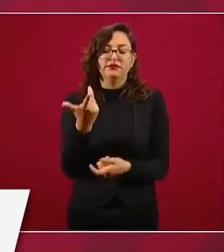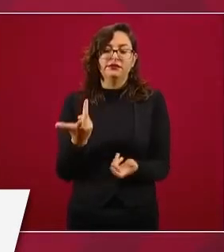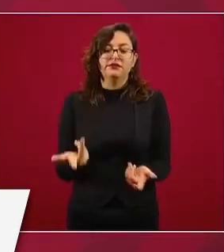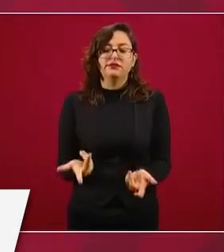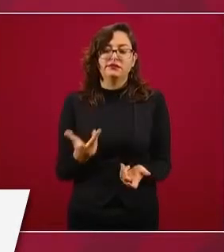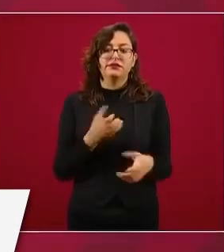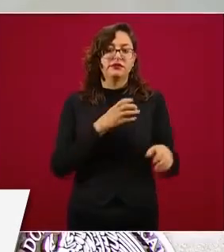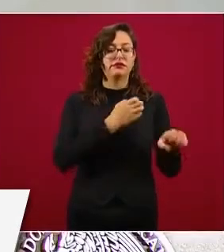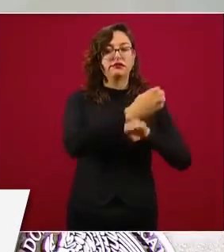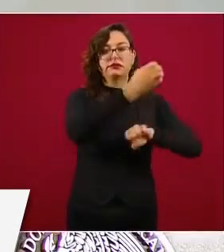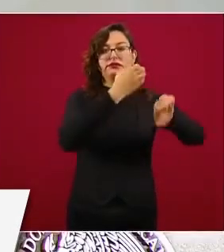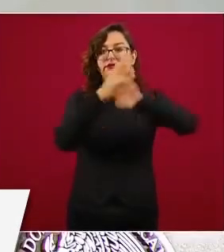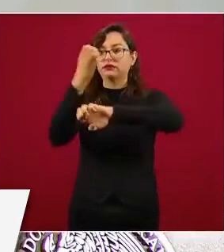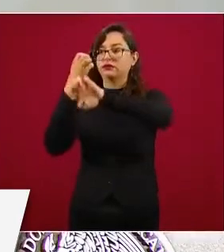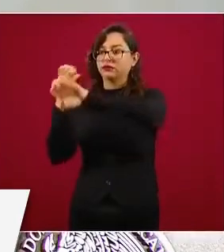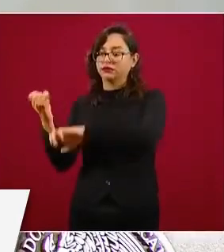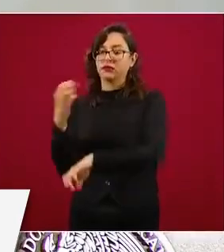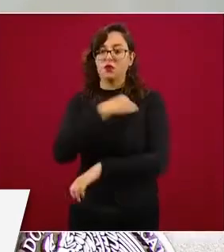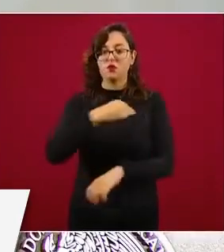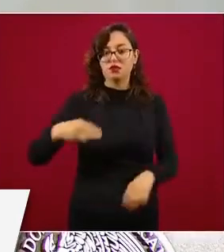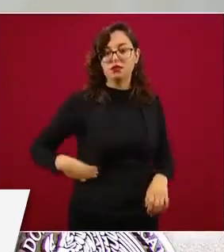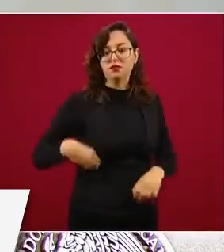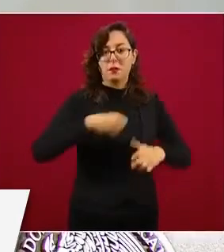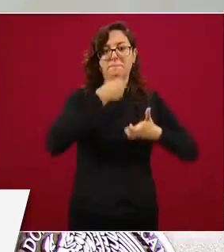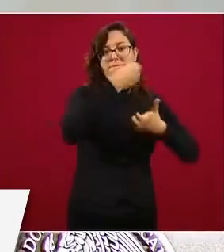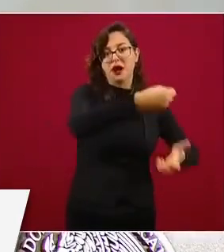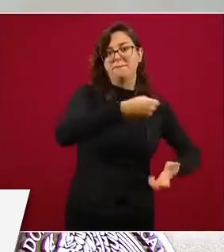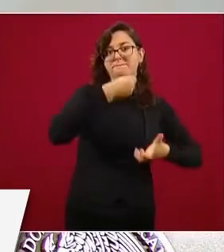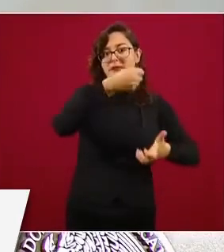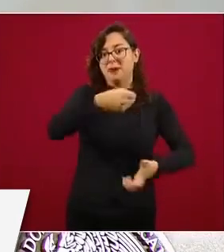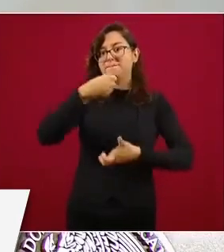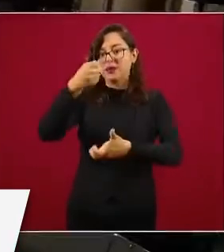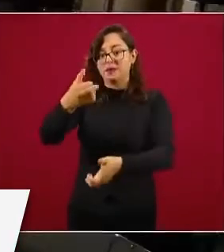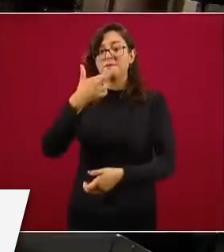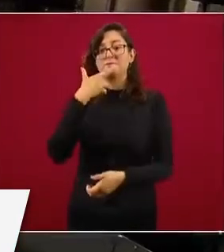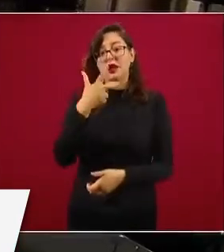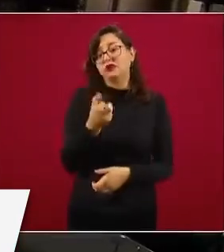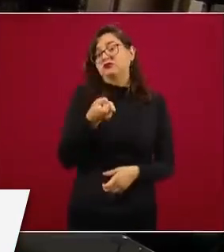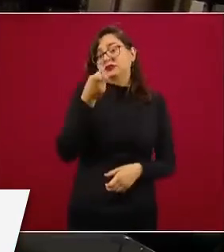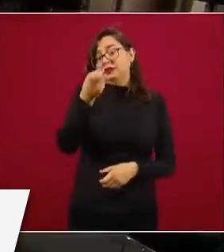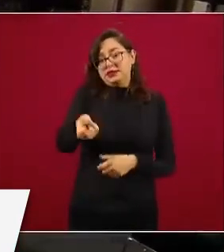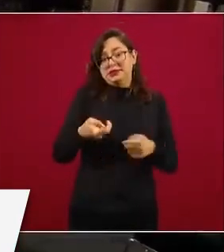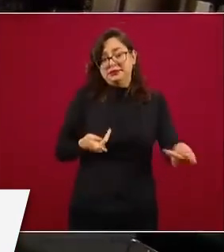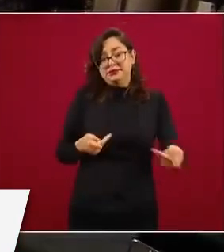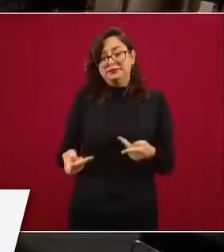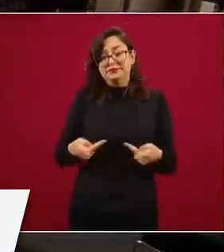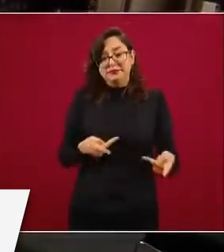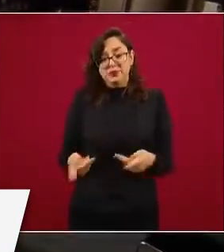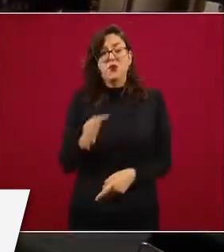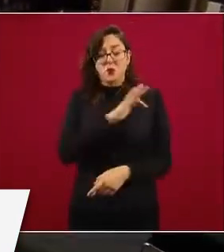derrama a los estados y a los municipios. Eso es lo que se puede hacer.